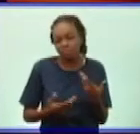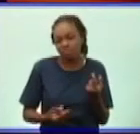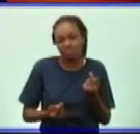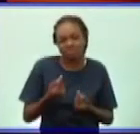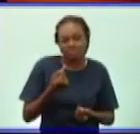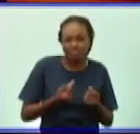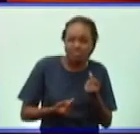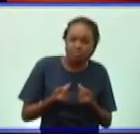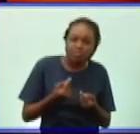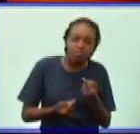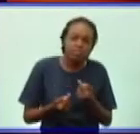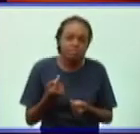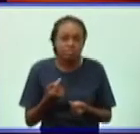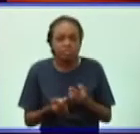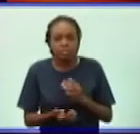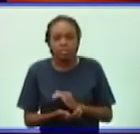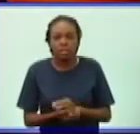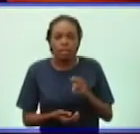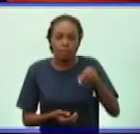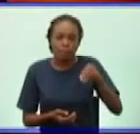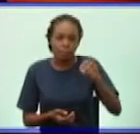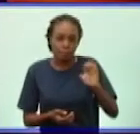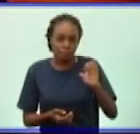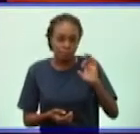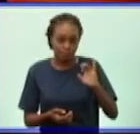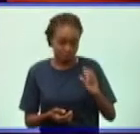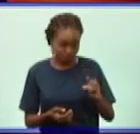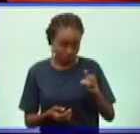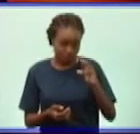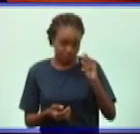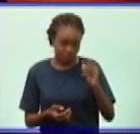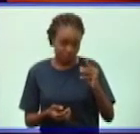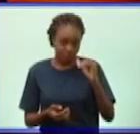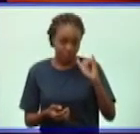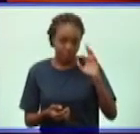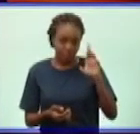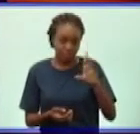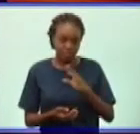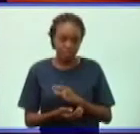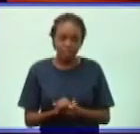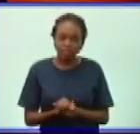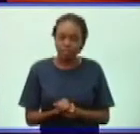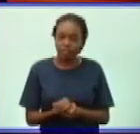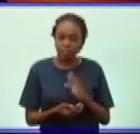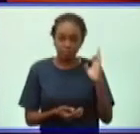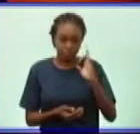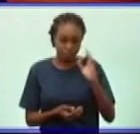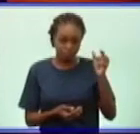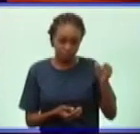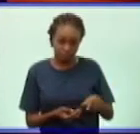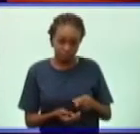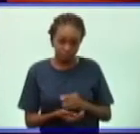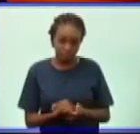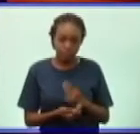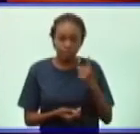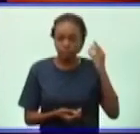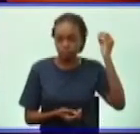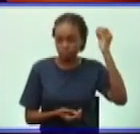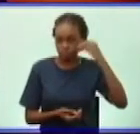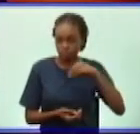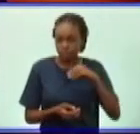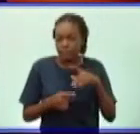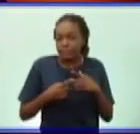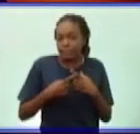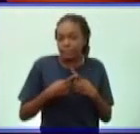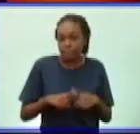medir como del propio instrumento. Los físicos realizan estas mediciones, pero hay un